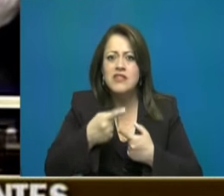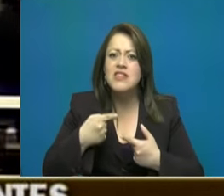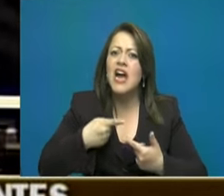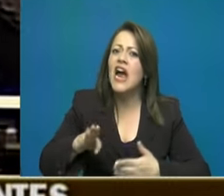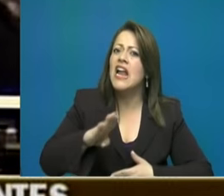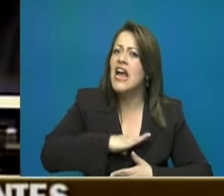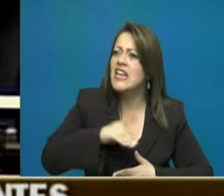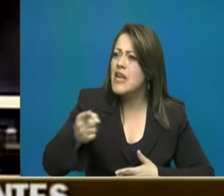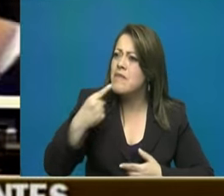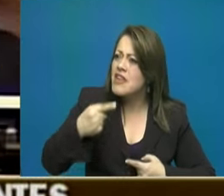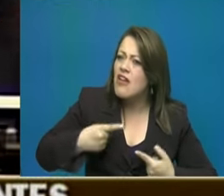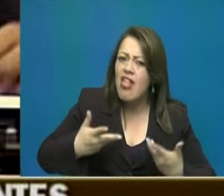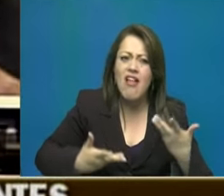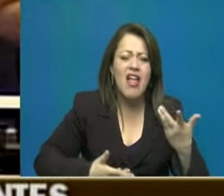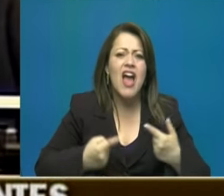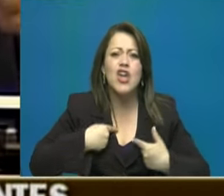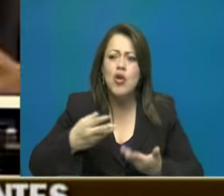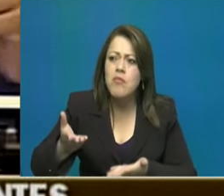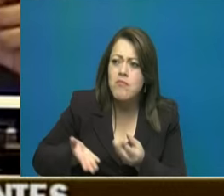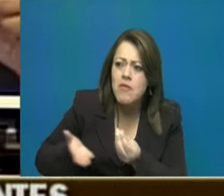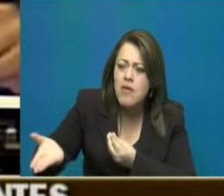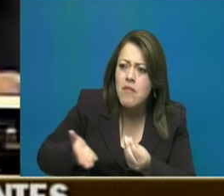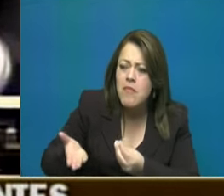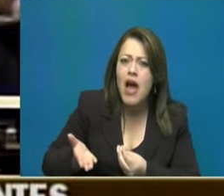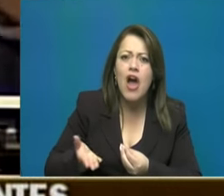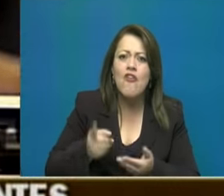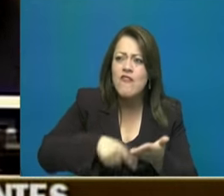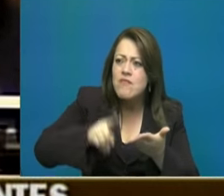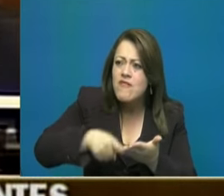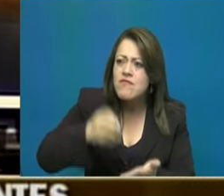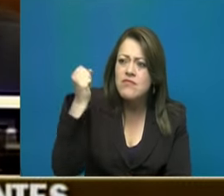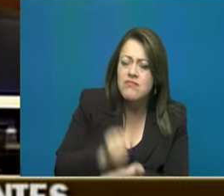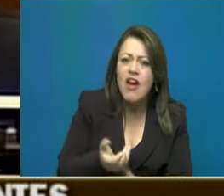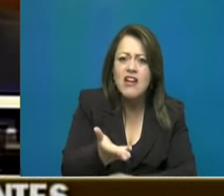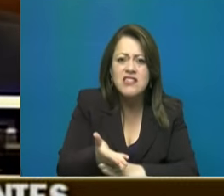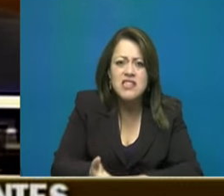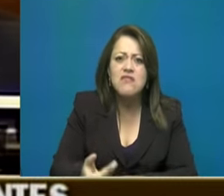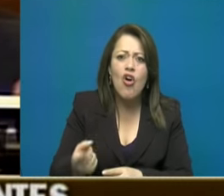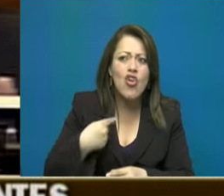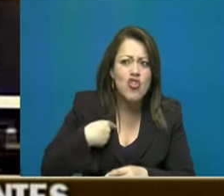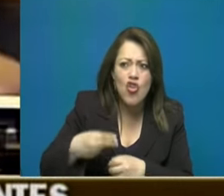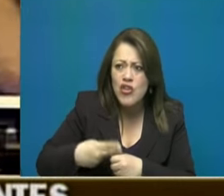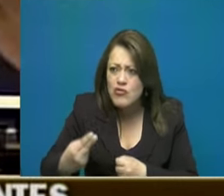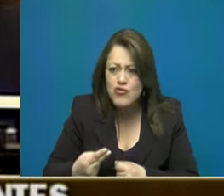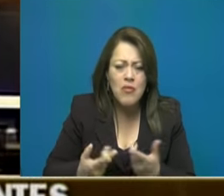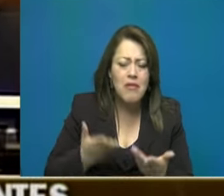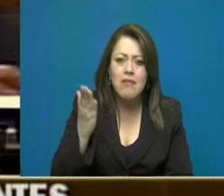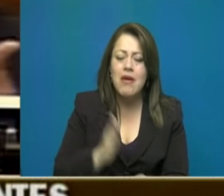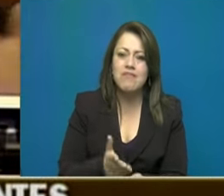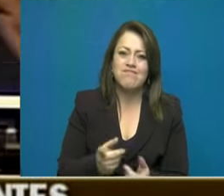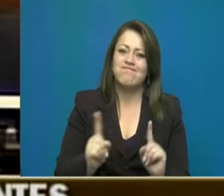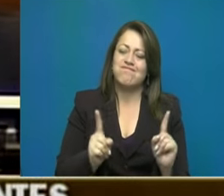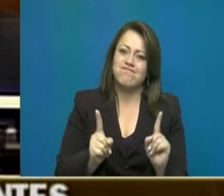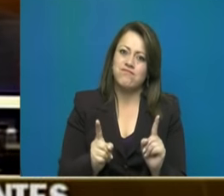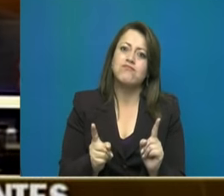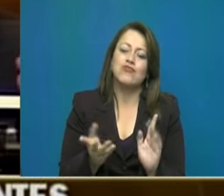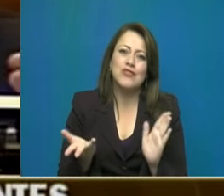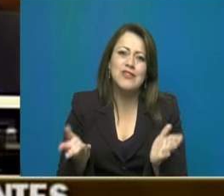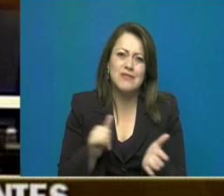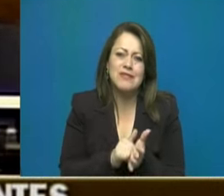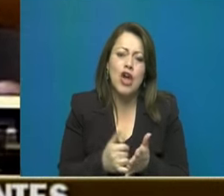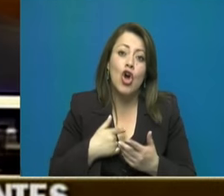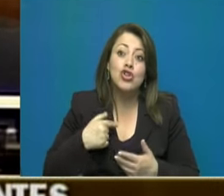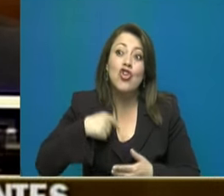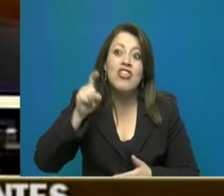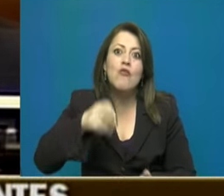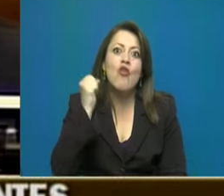alcaldía tal me dijeron que si no llevaba no sé cuántas firmas o si no quedaba este no me daban el puesto, si es que entonces yo no pongo a votar a mi familia,